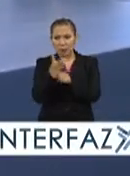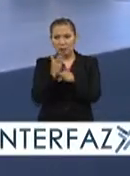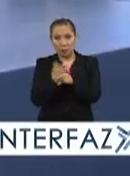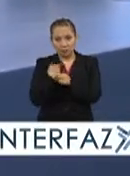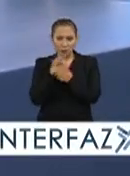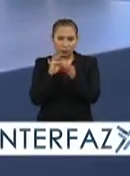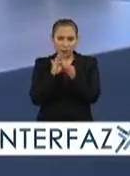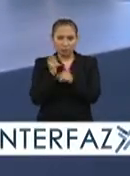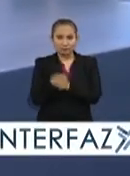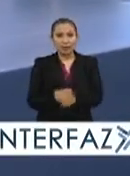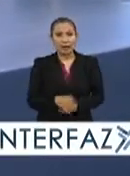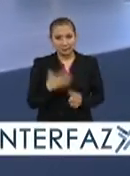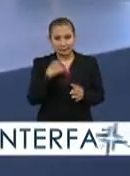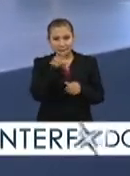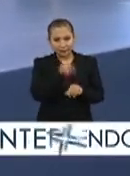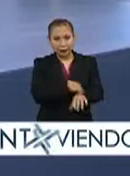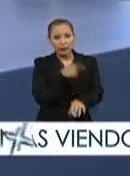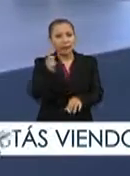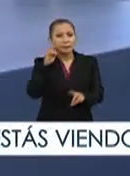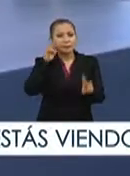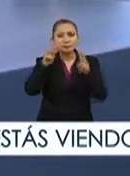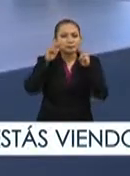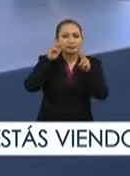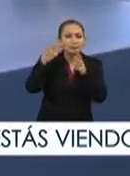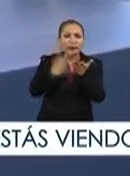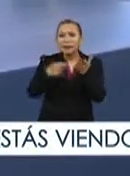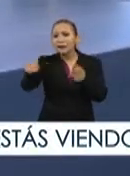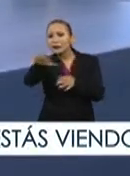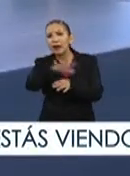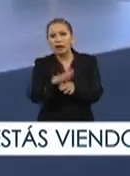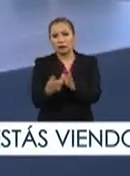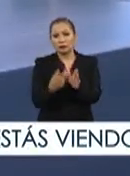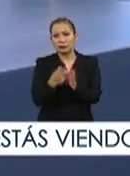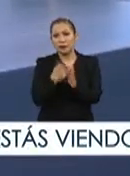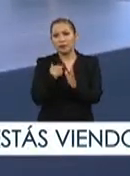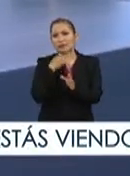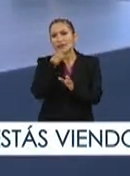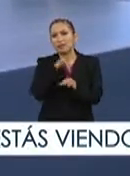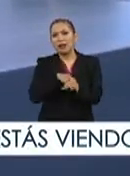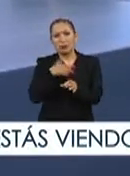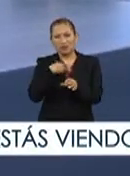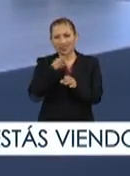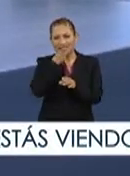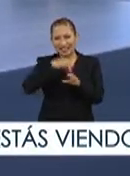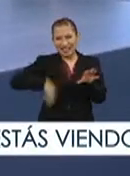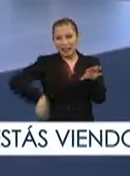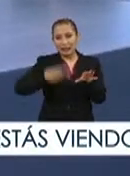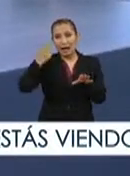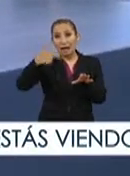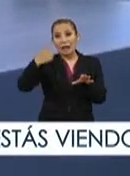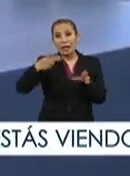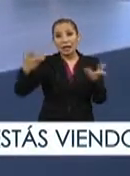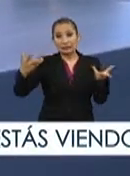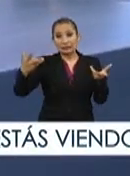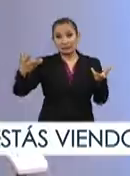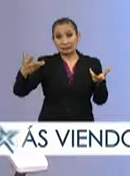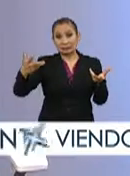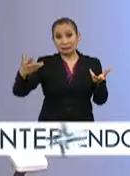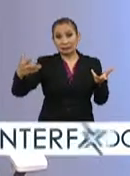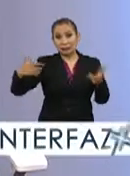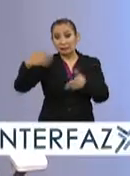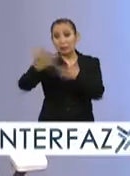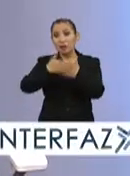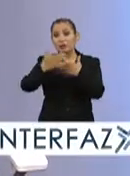quieres te cuento un poco. Sí, cuéntame, ¿qué es lo que vamos a poder ver en esta edición? Que, como nos mencionabas, se va a llevar a cabo